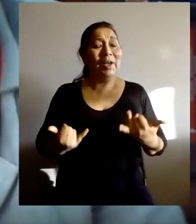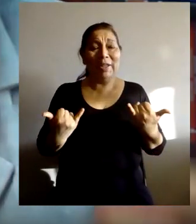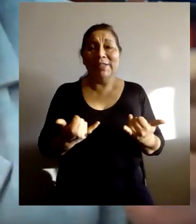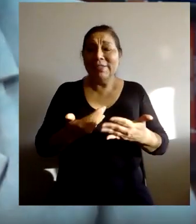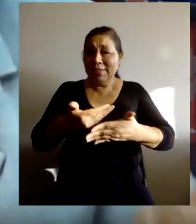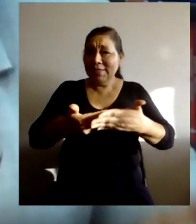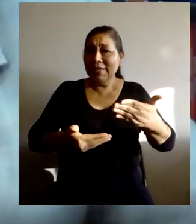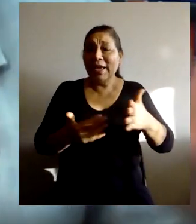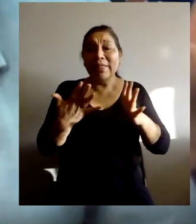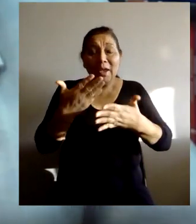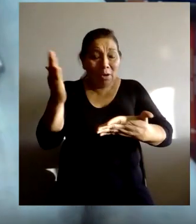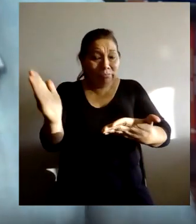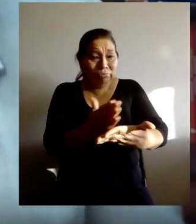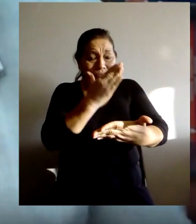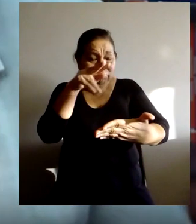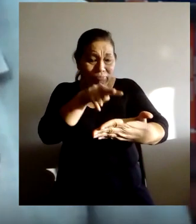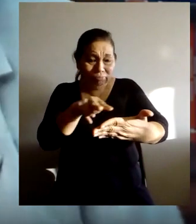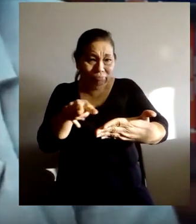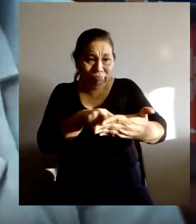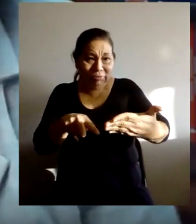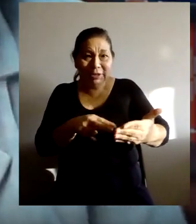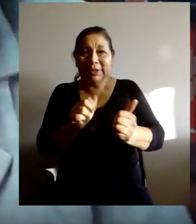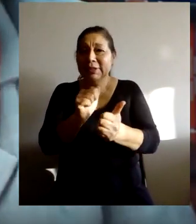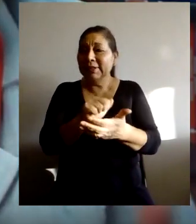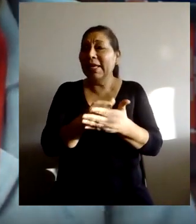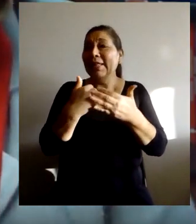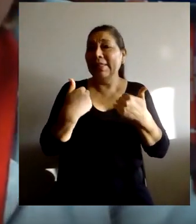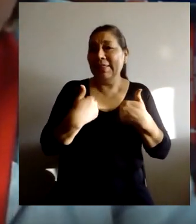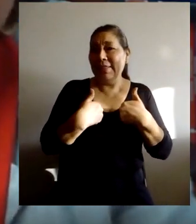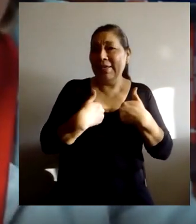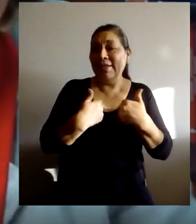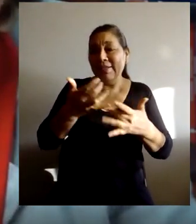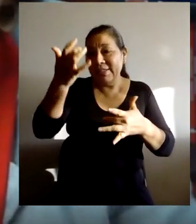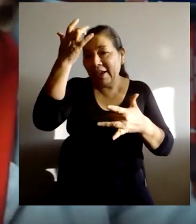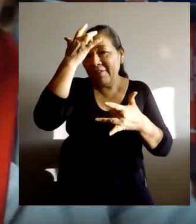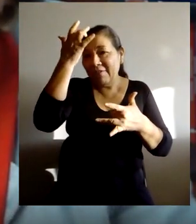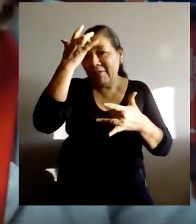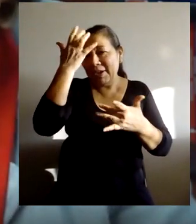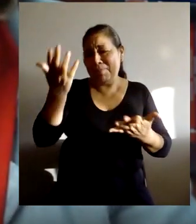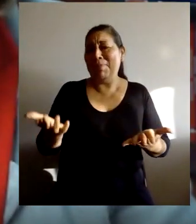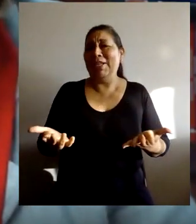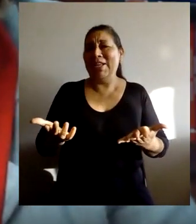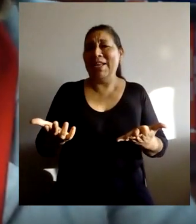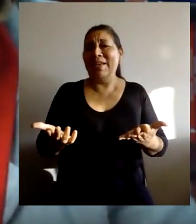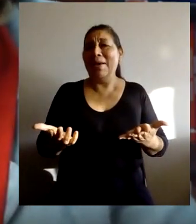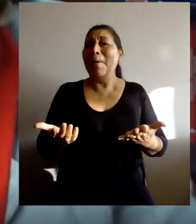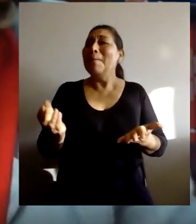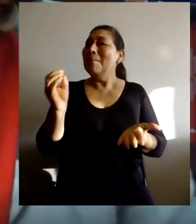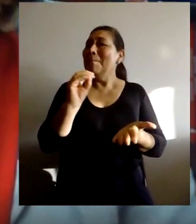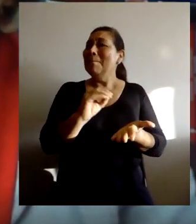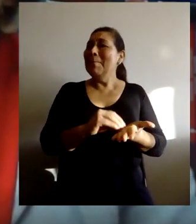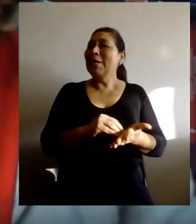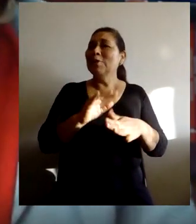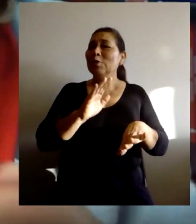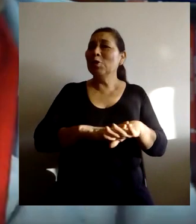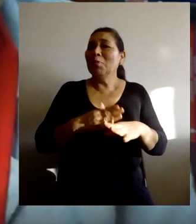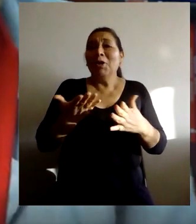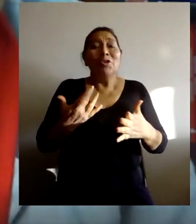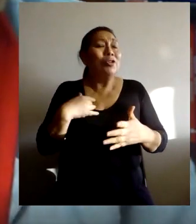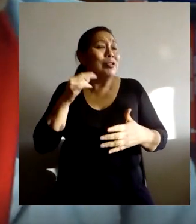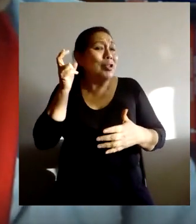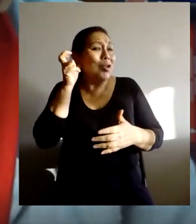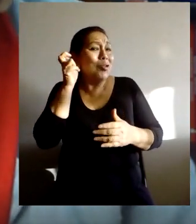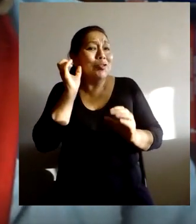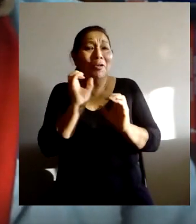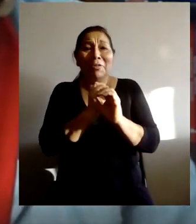¿no?, nos acompaña esa ficha de 10 páginas, en el que concluyen que tienen estas enfermedades profesionales. Aún más, y sobre eso